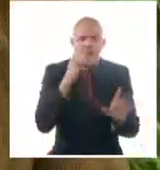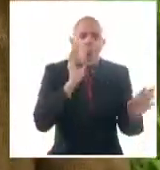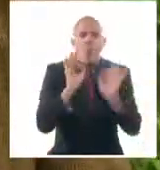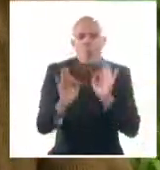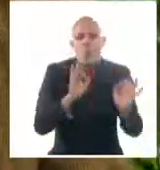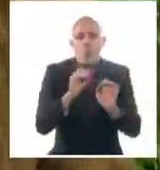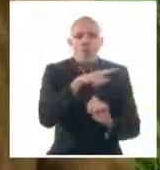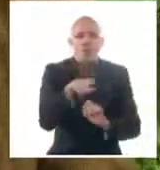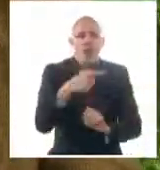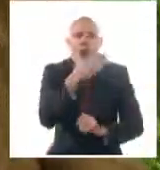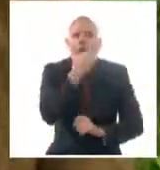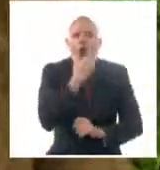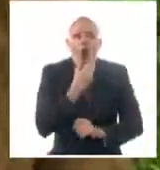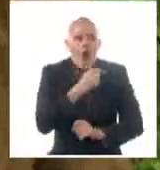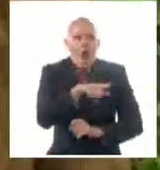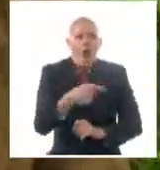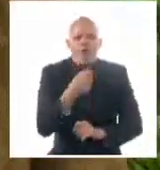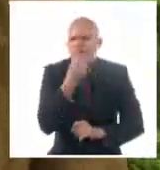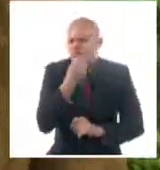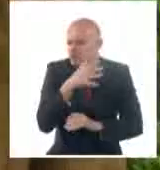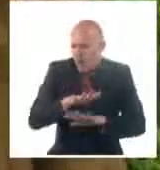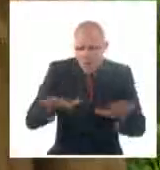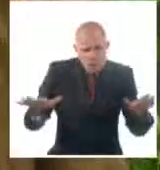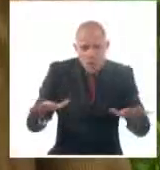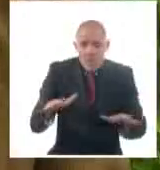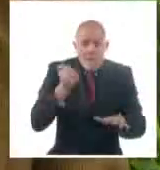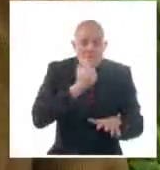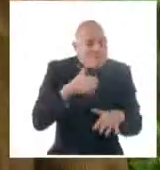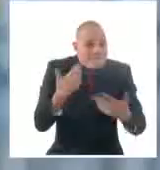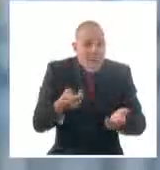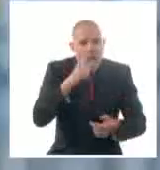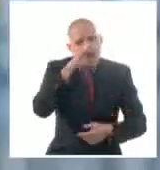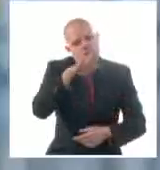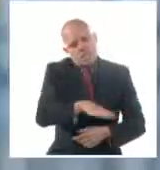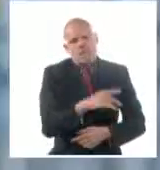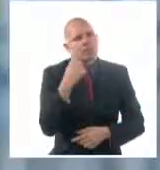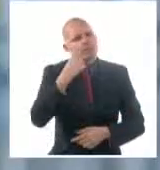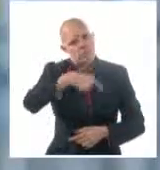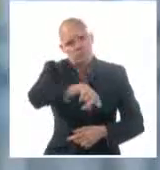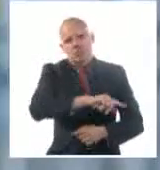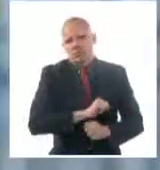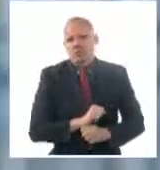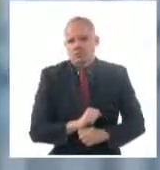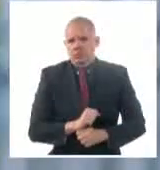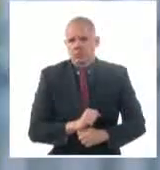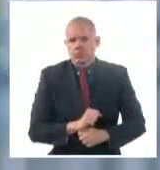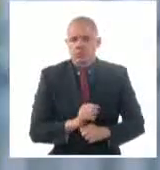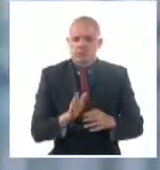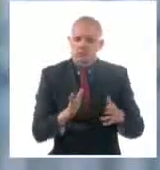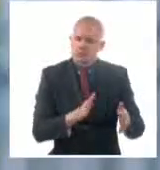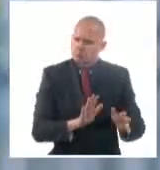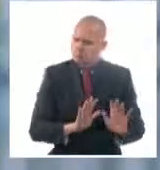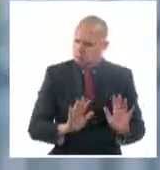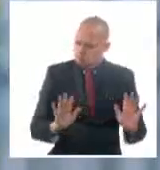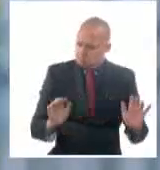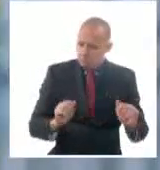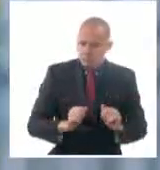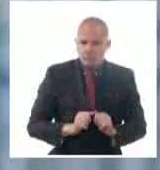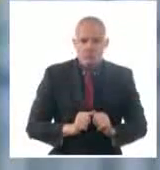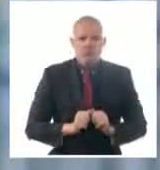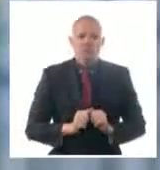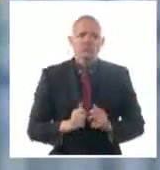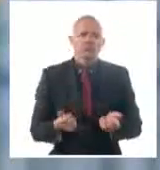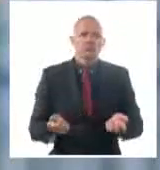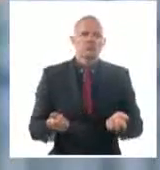sexuales reproductivos de todas las personas, en particular de las niñas y adolescentes. Nosotros tenemos protocolos de actuación que